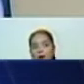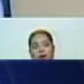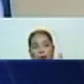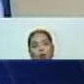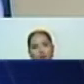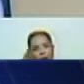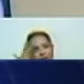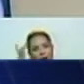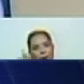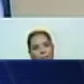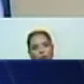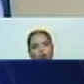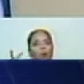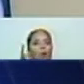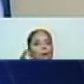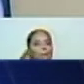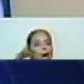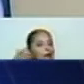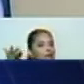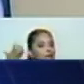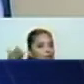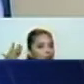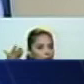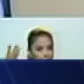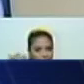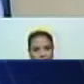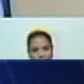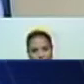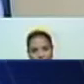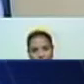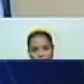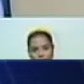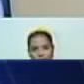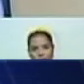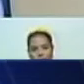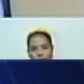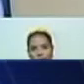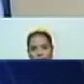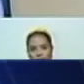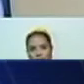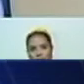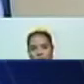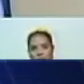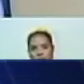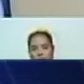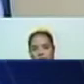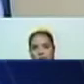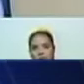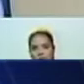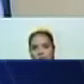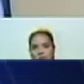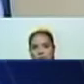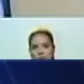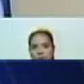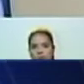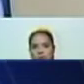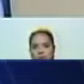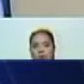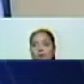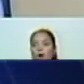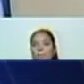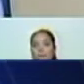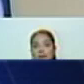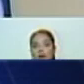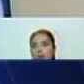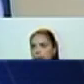es el esposo de la ex fiscal general de la República. Por lo tanto, ya comenzamos a hacer